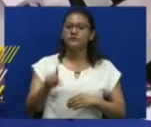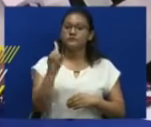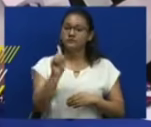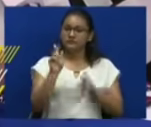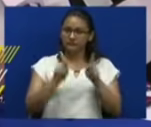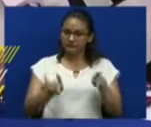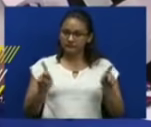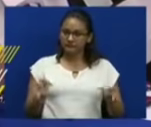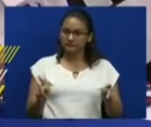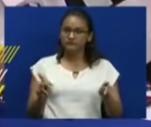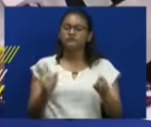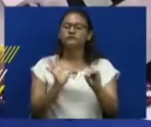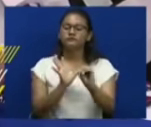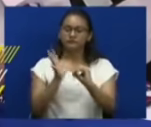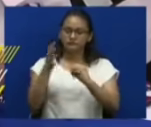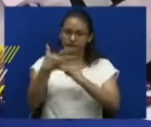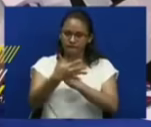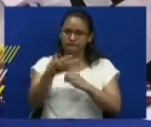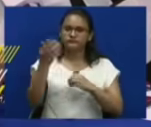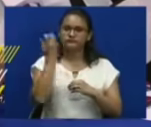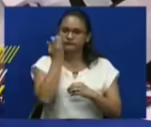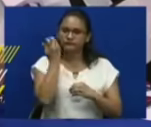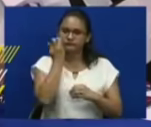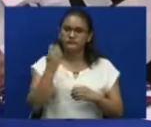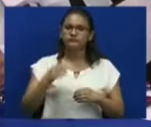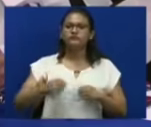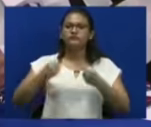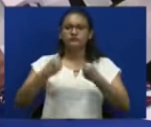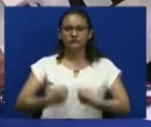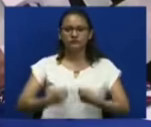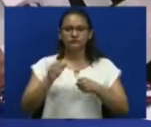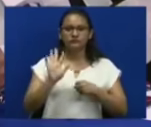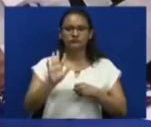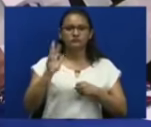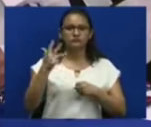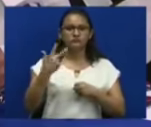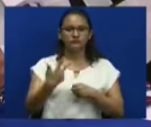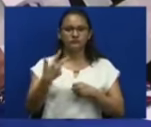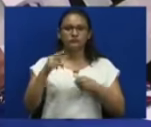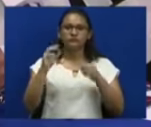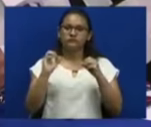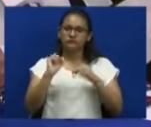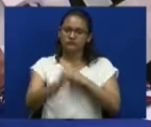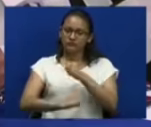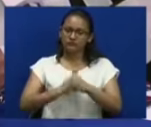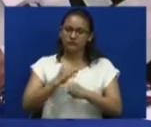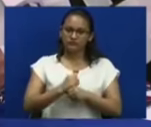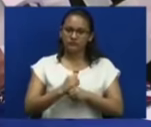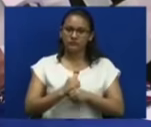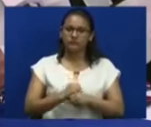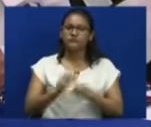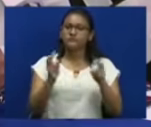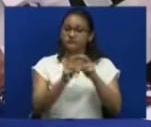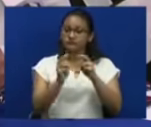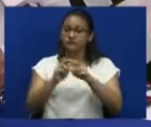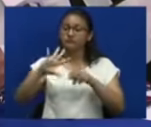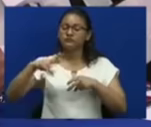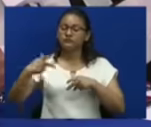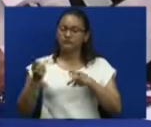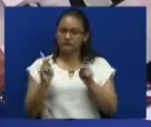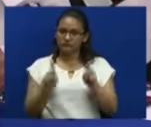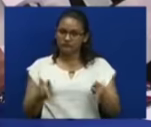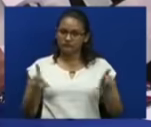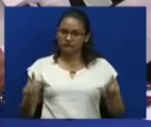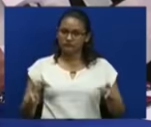un señor de 68 años de edad contacto con caso importado que se